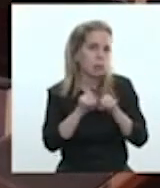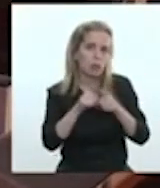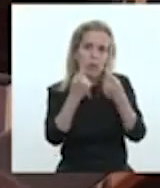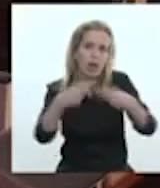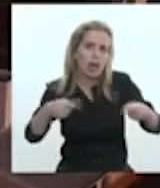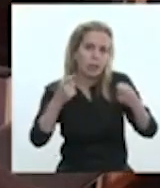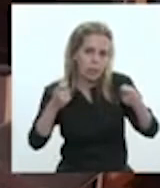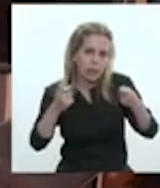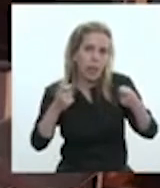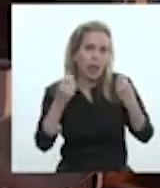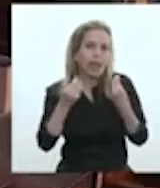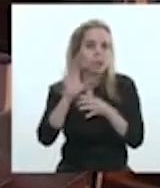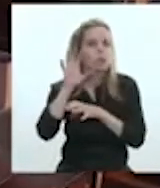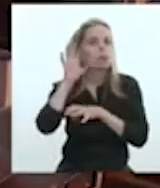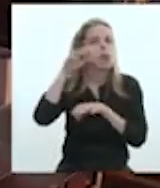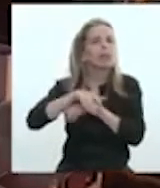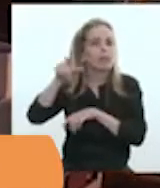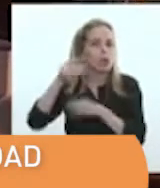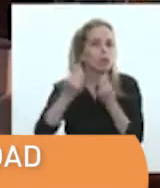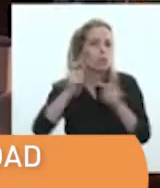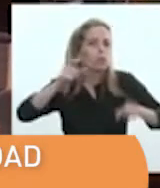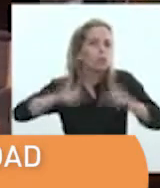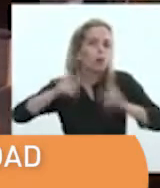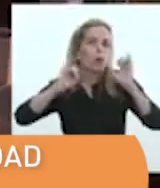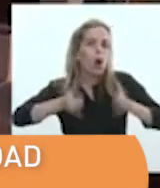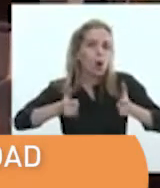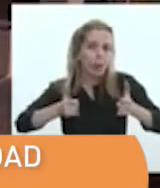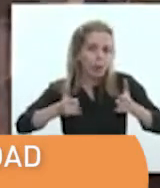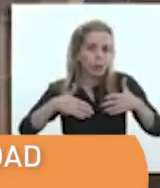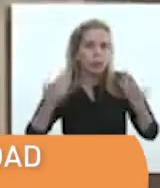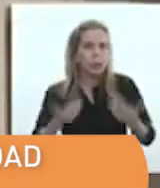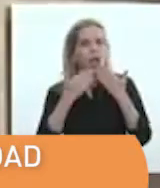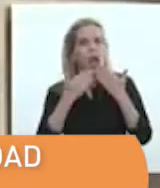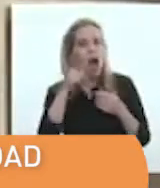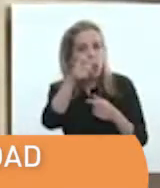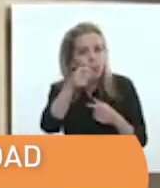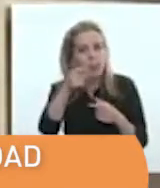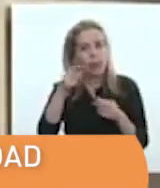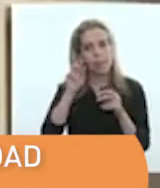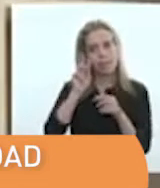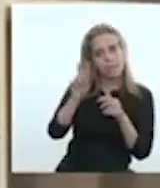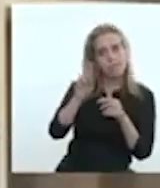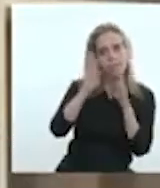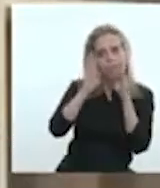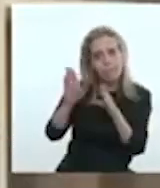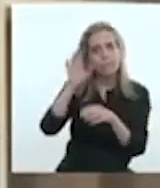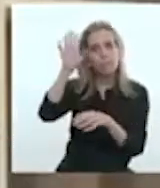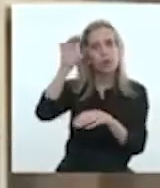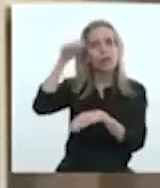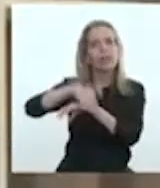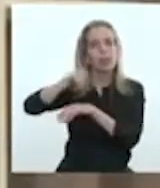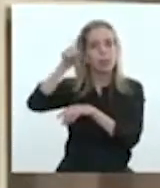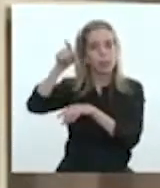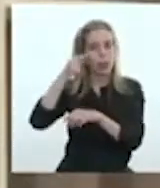provincia muy joven por eso le agradecemos que la mirada esté puesta también en el crecimiento